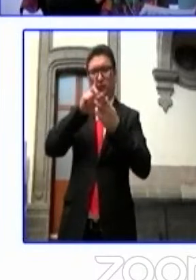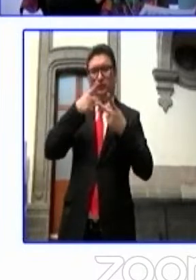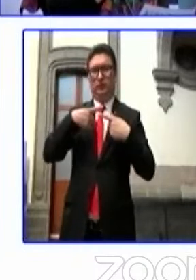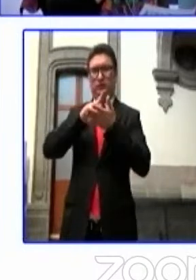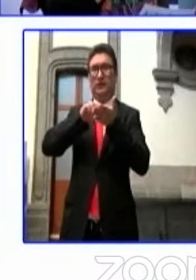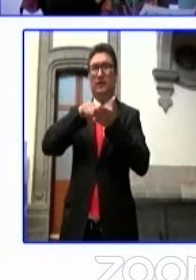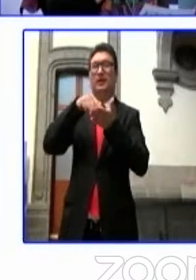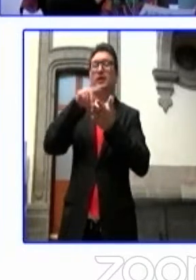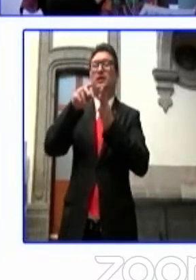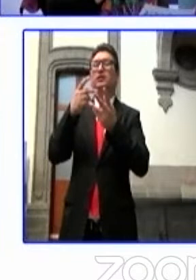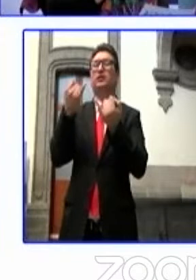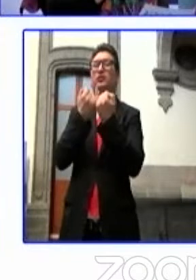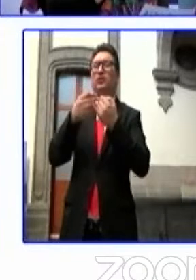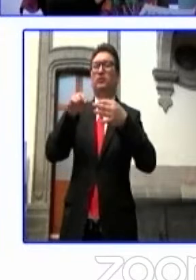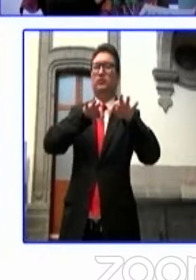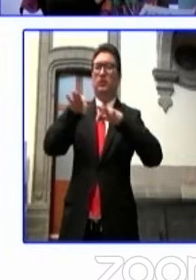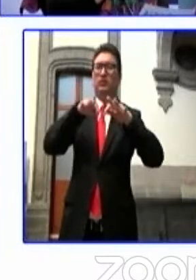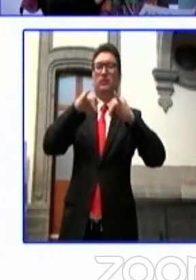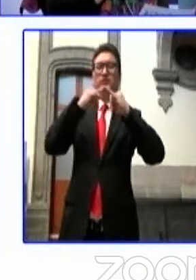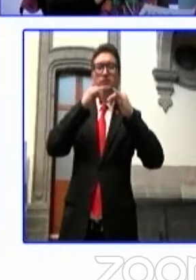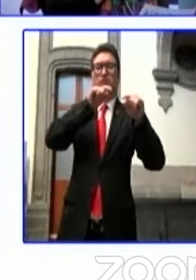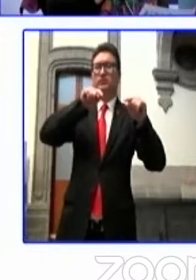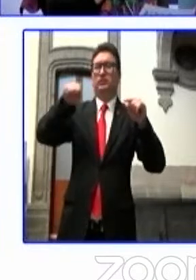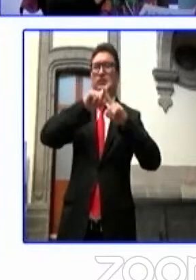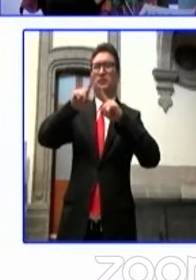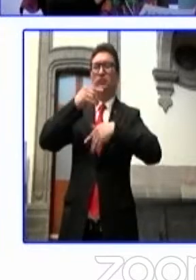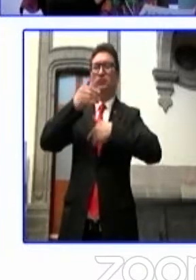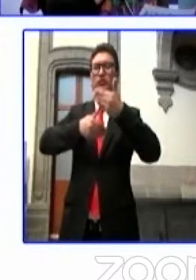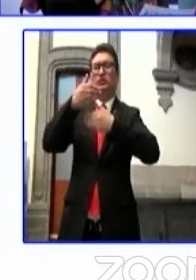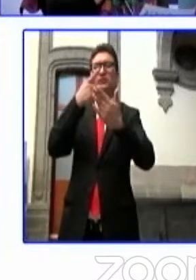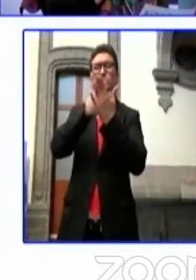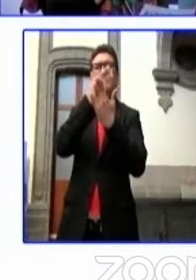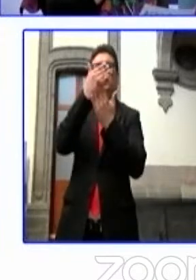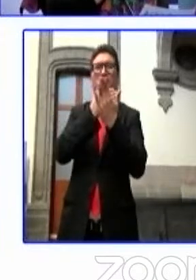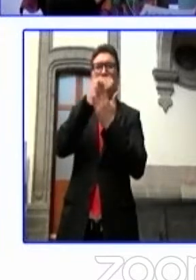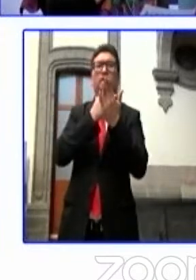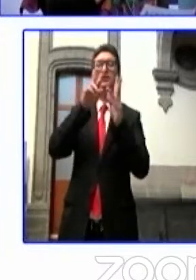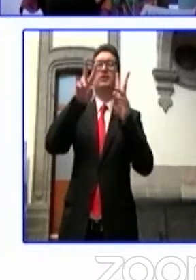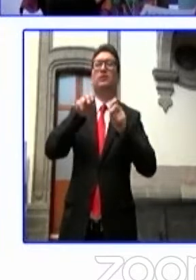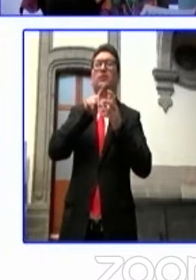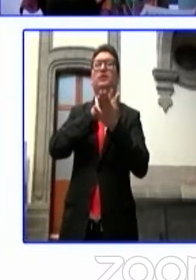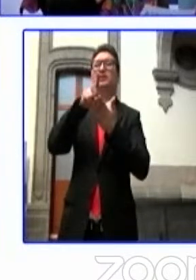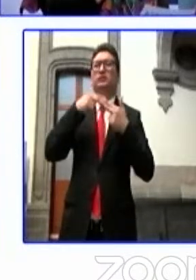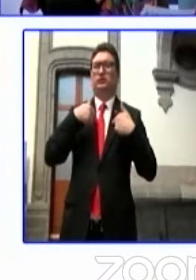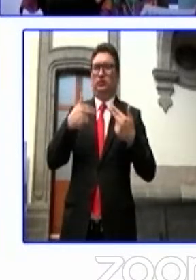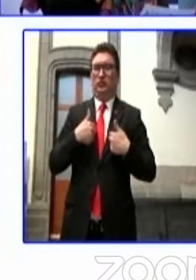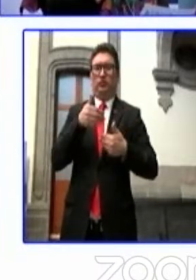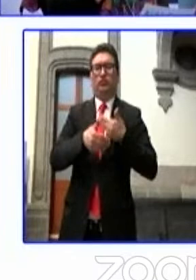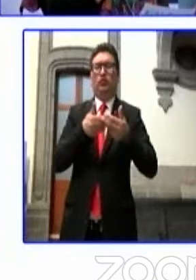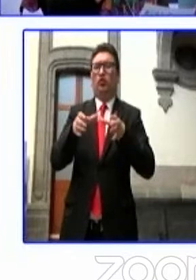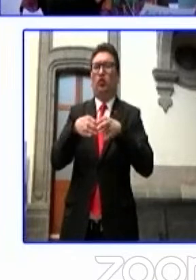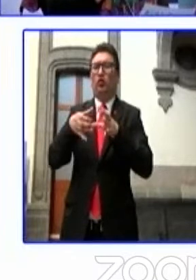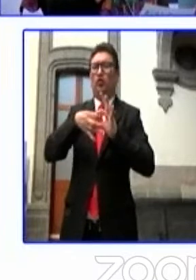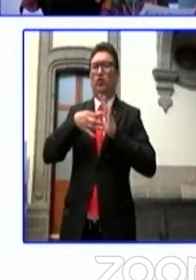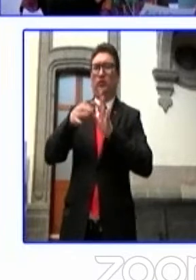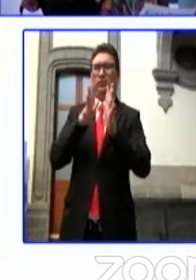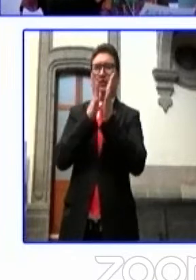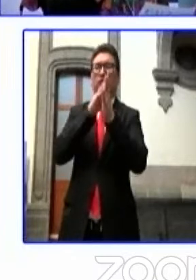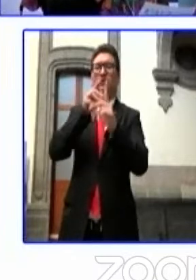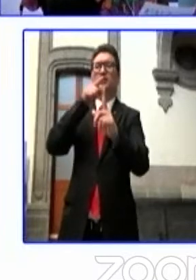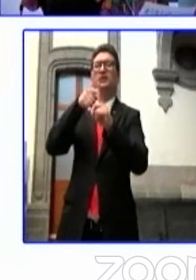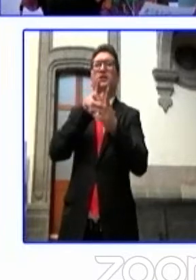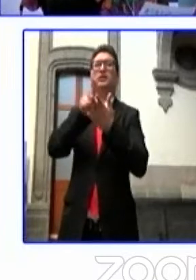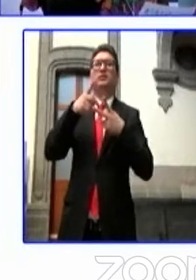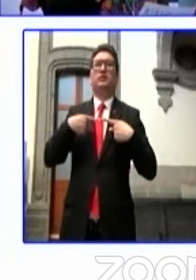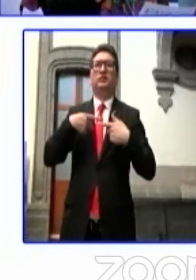trabajo interinstitucional, junto con procesos de elaboración de planes de acción en derechos humanos y procesos de cooperación en relación con los derechos de las personas